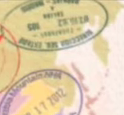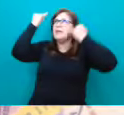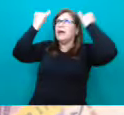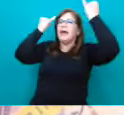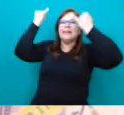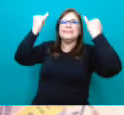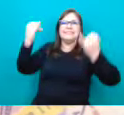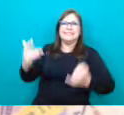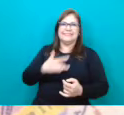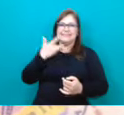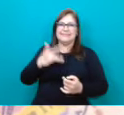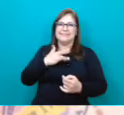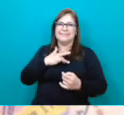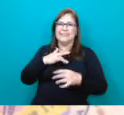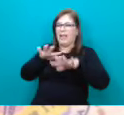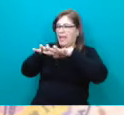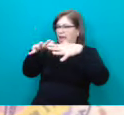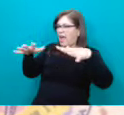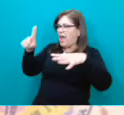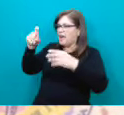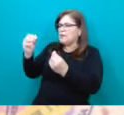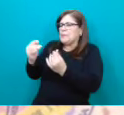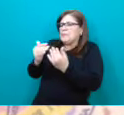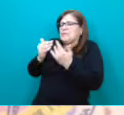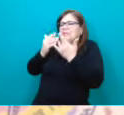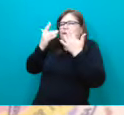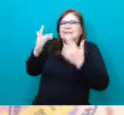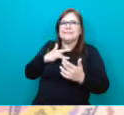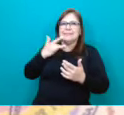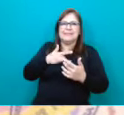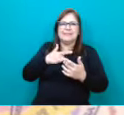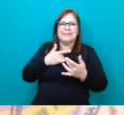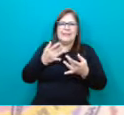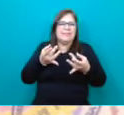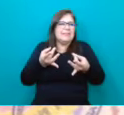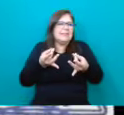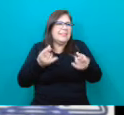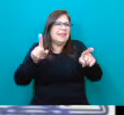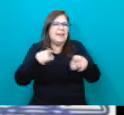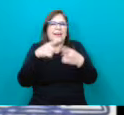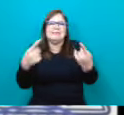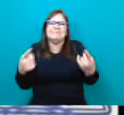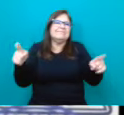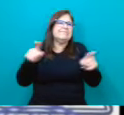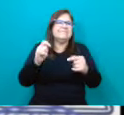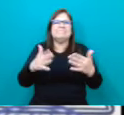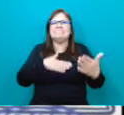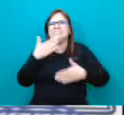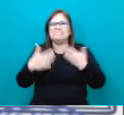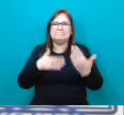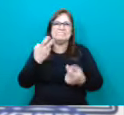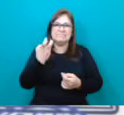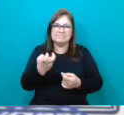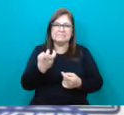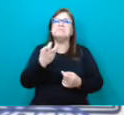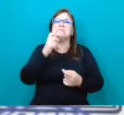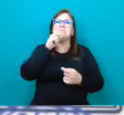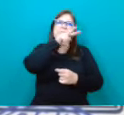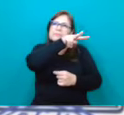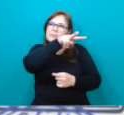Siente la imaginación, huele la brisa del mar, saborea las notas musicales,